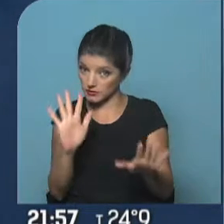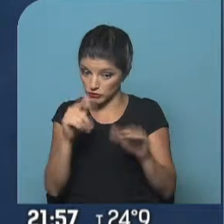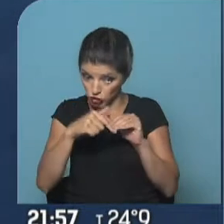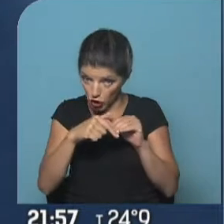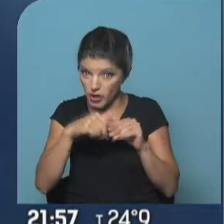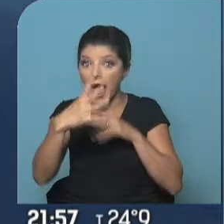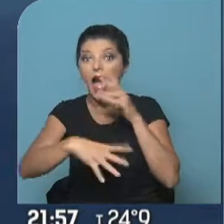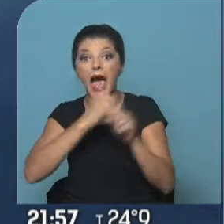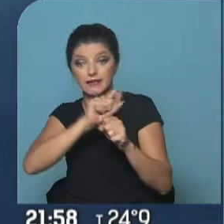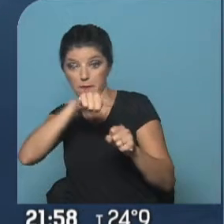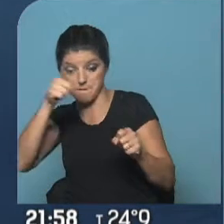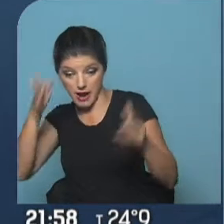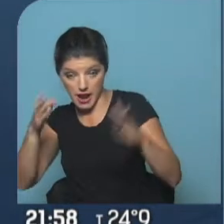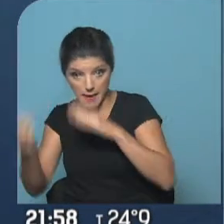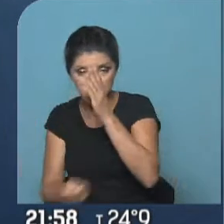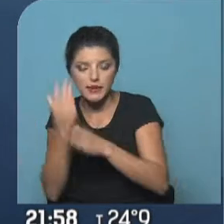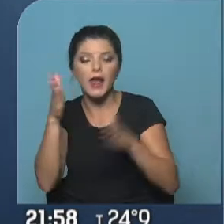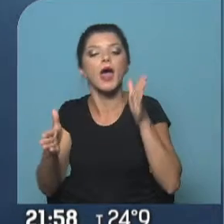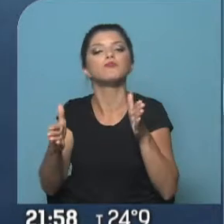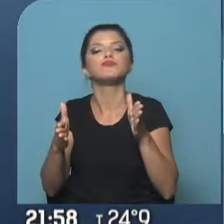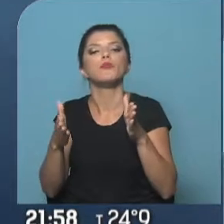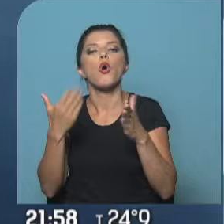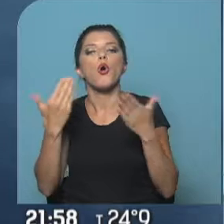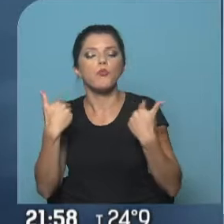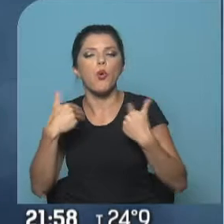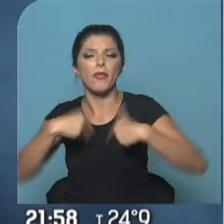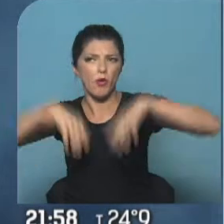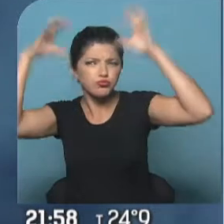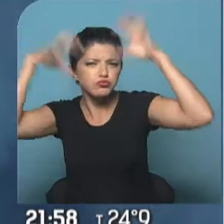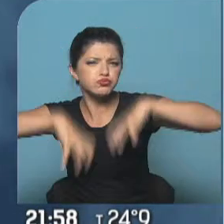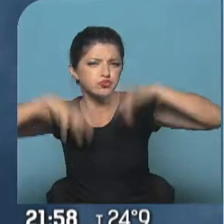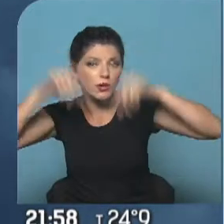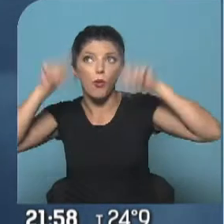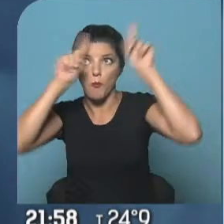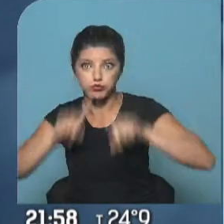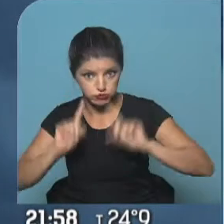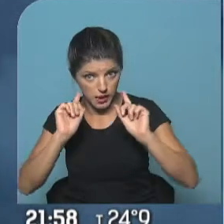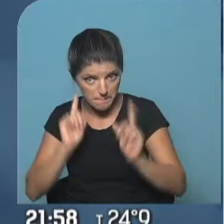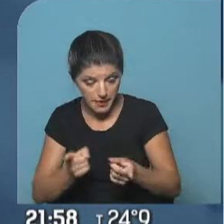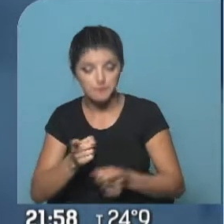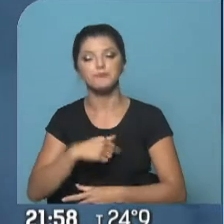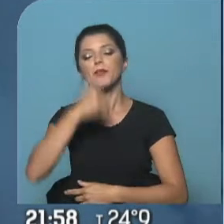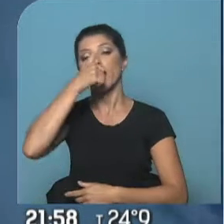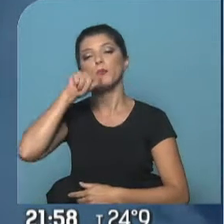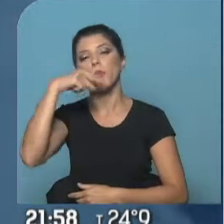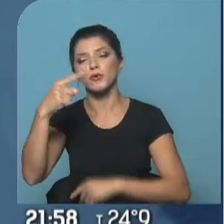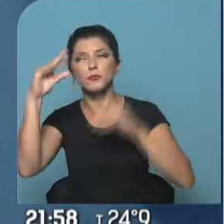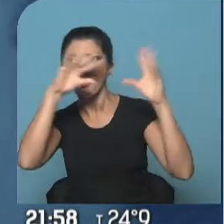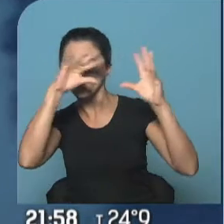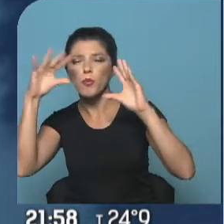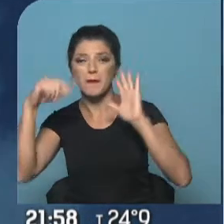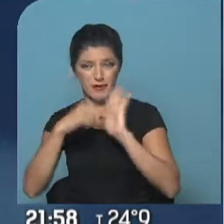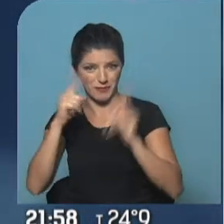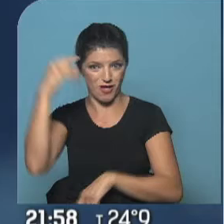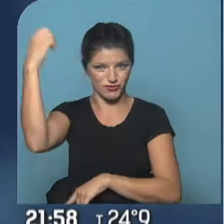hasta mañana, por la mañana, habrá pronóstico de chaparrones y posibles tormentas. Domingo va a volver la nubosidad, pero también vuelve el